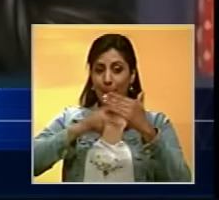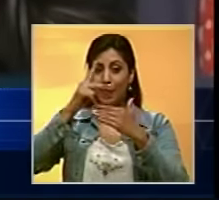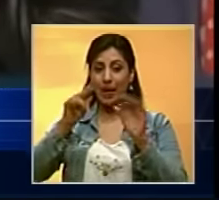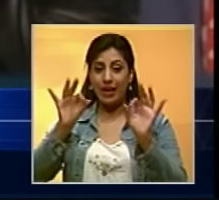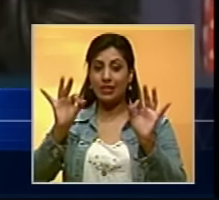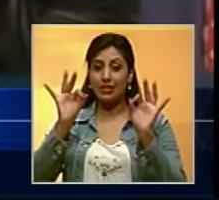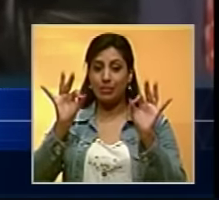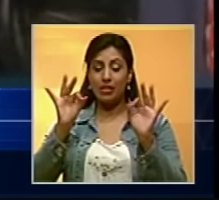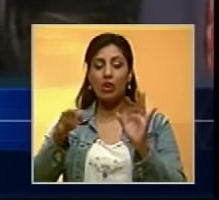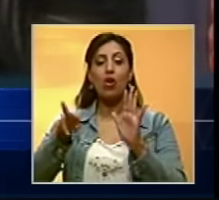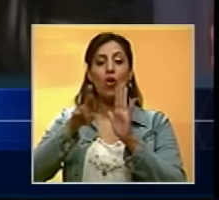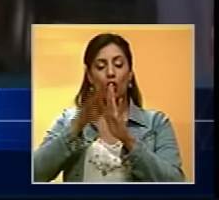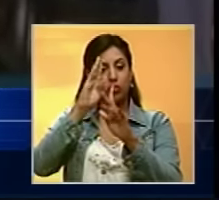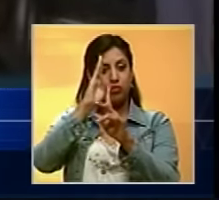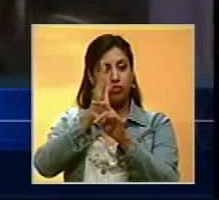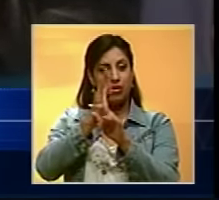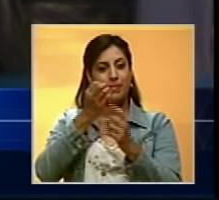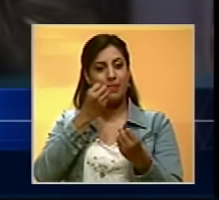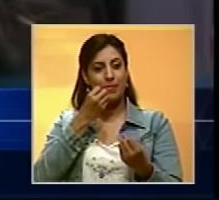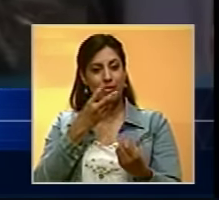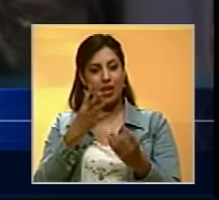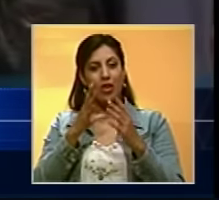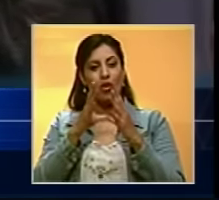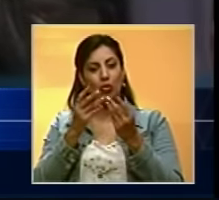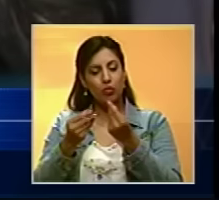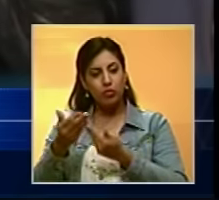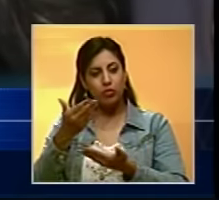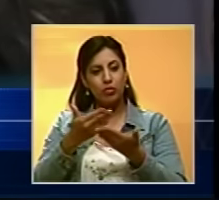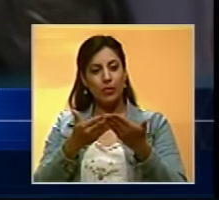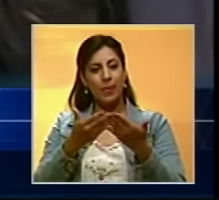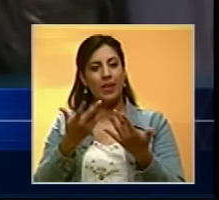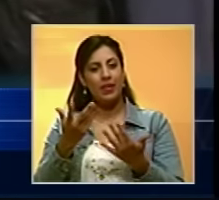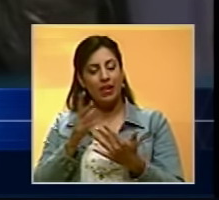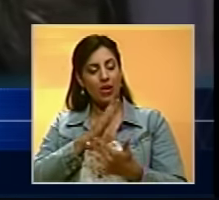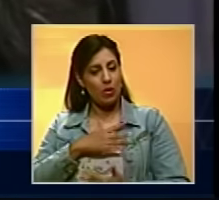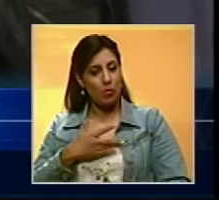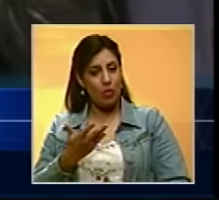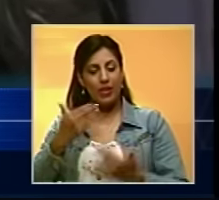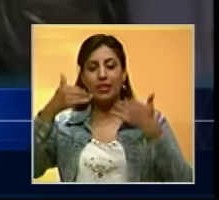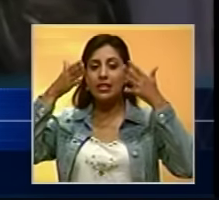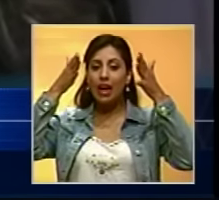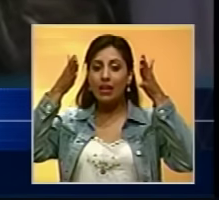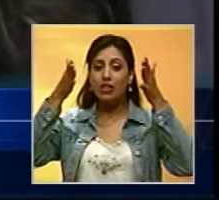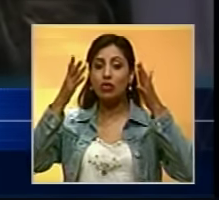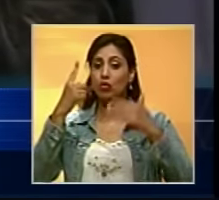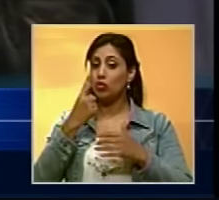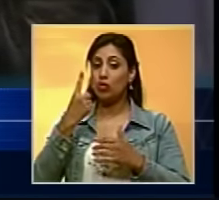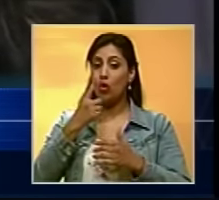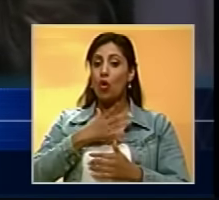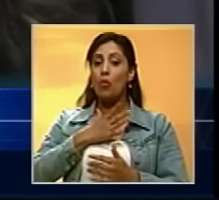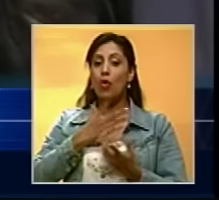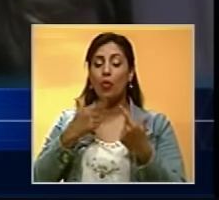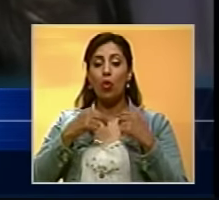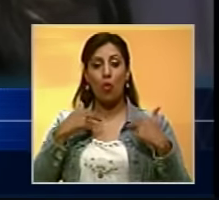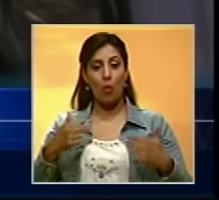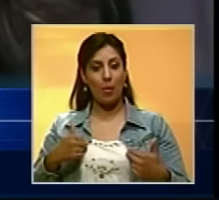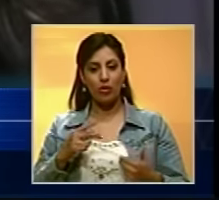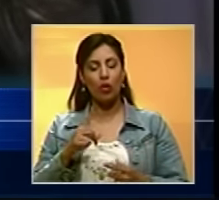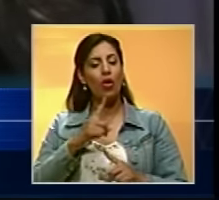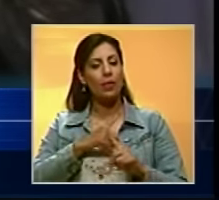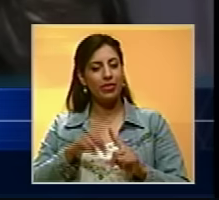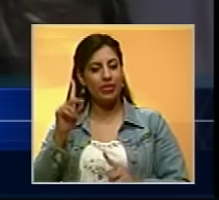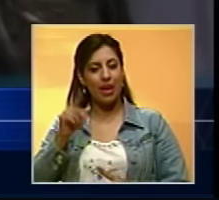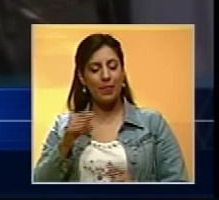especial redireccione eficientemente los recursos y se pueda atender no solamente su dimensión humanitaria